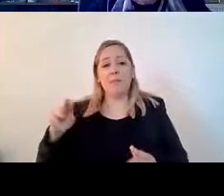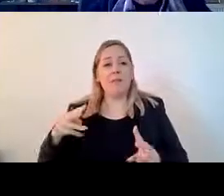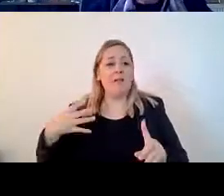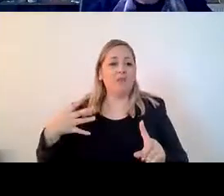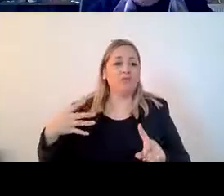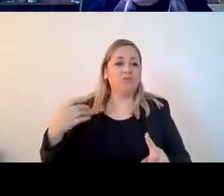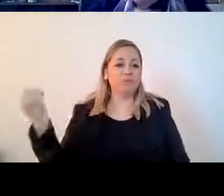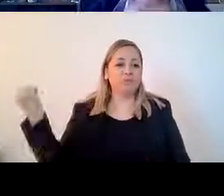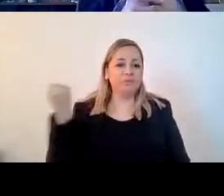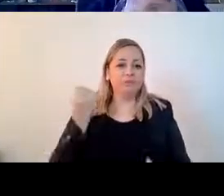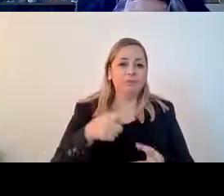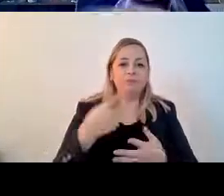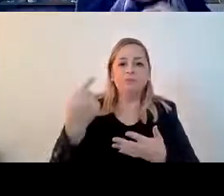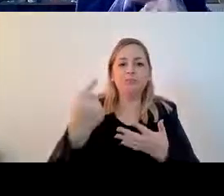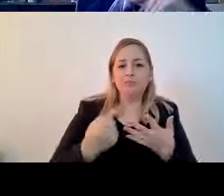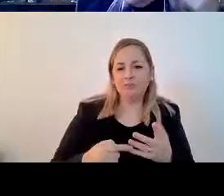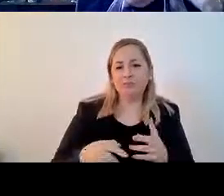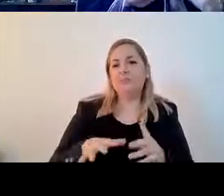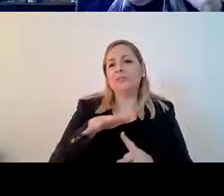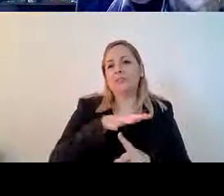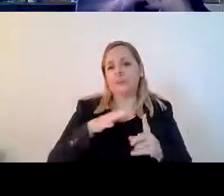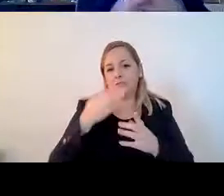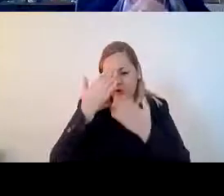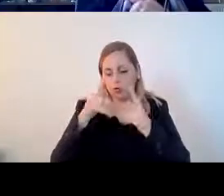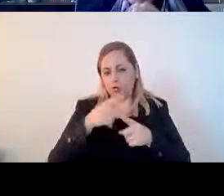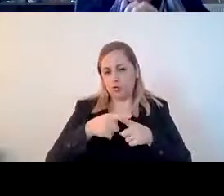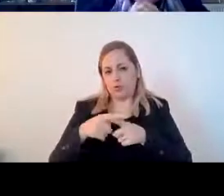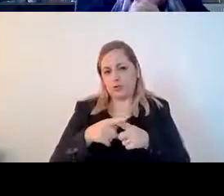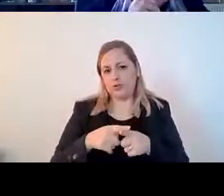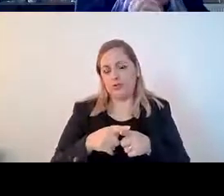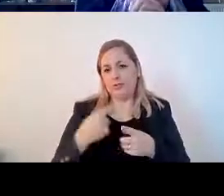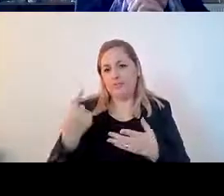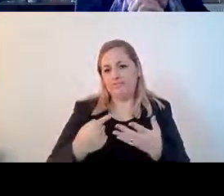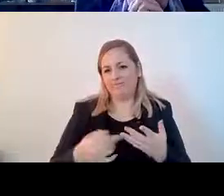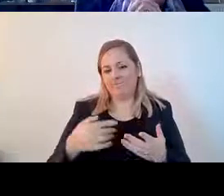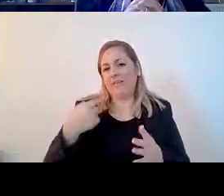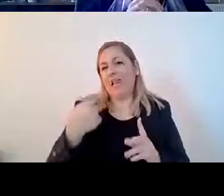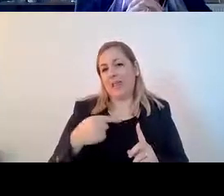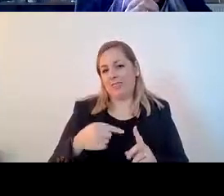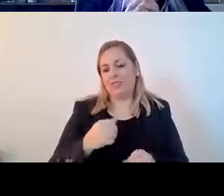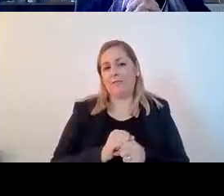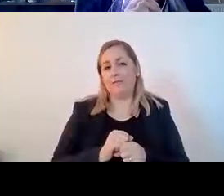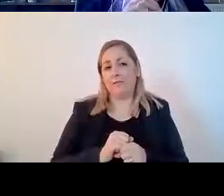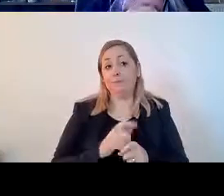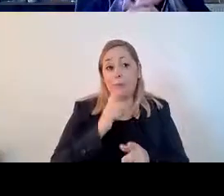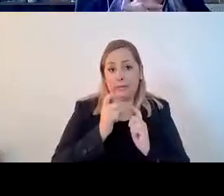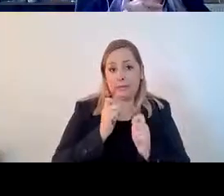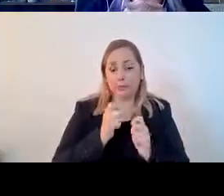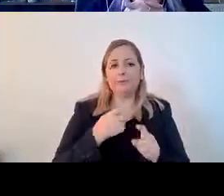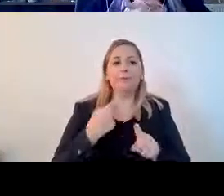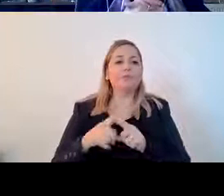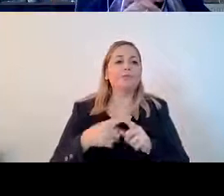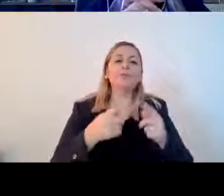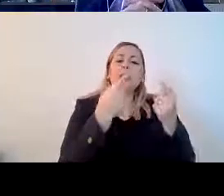factores constituyentes de riesgo psicosocial para la aparición del trastorno. ¿Qué con el diagnóstico